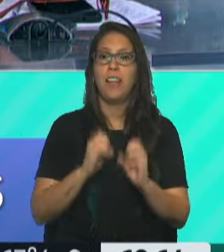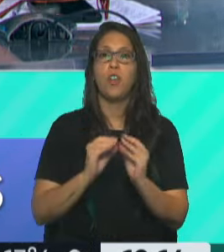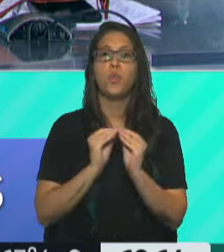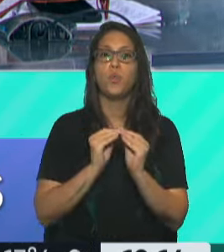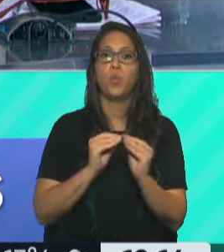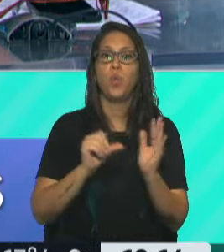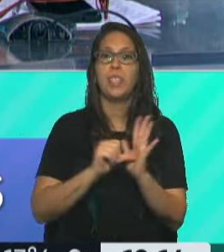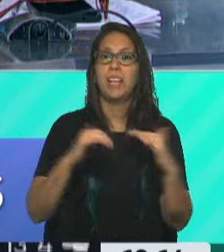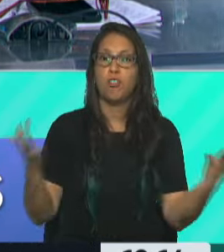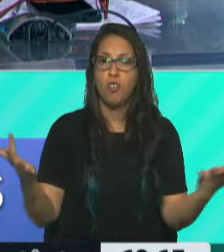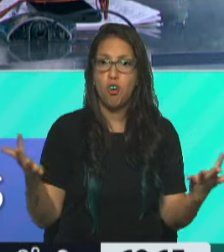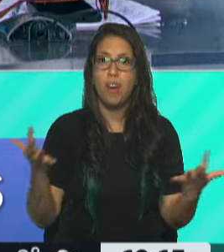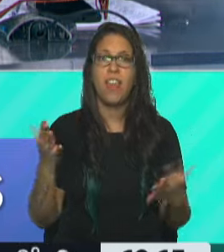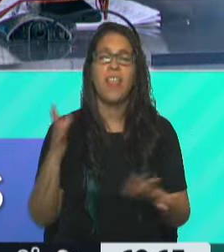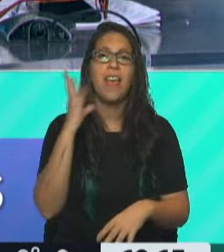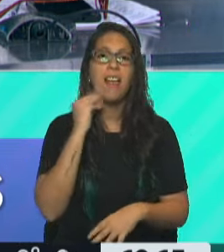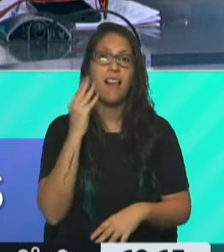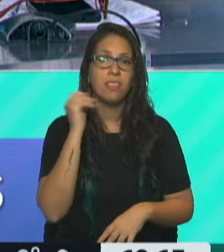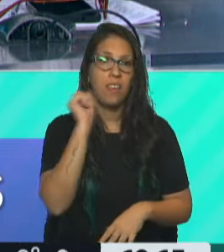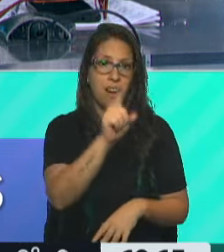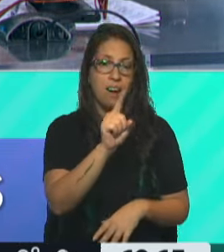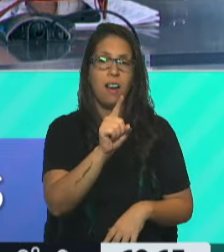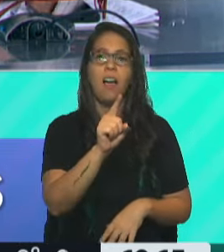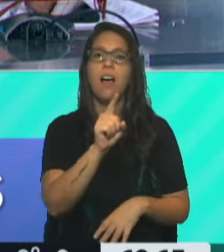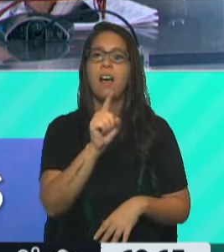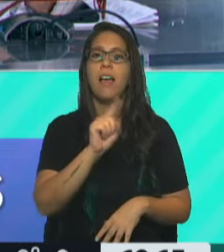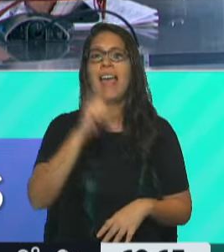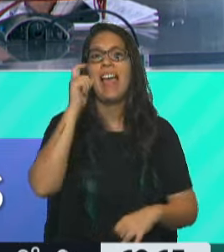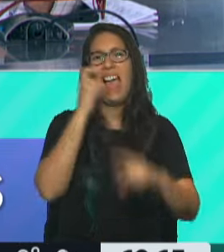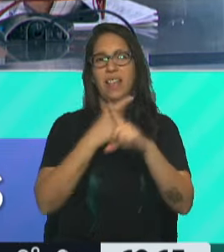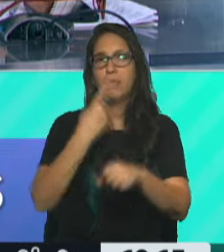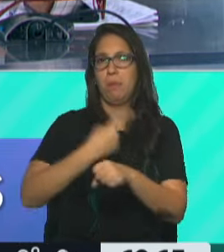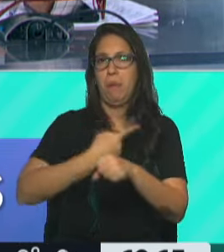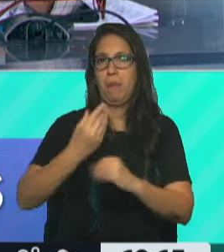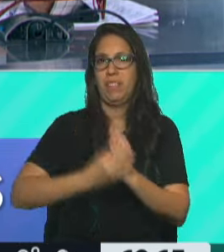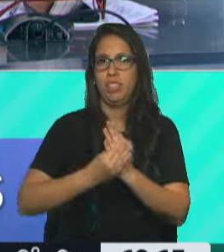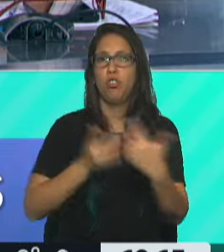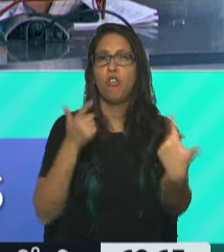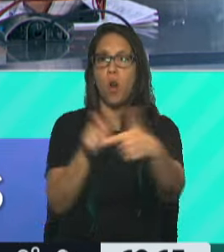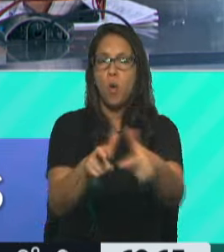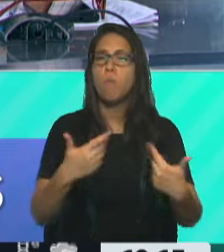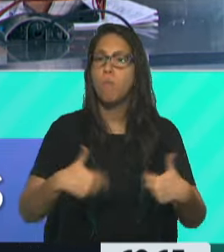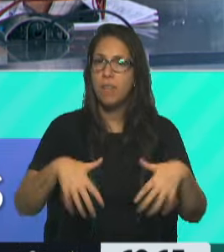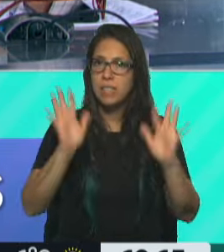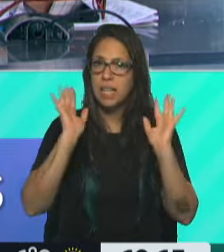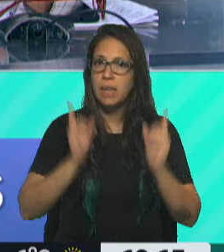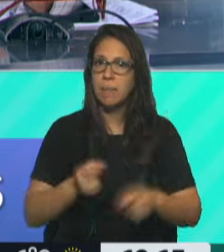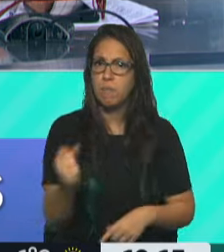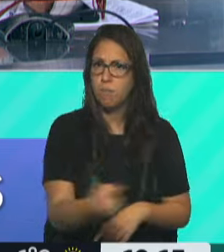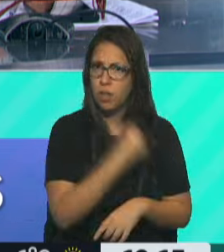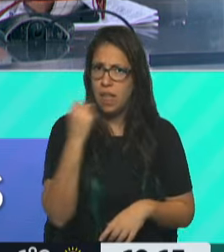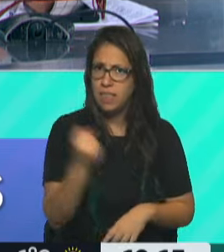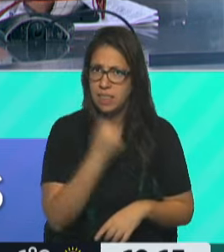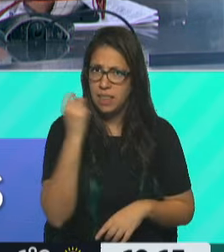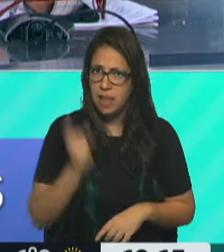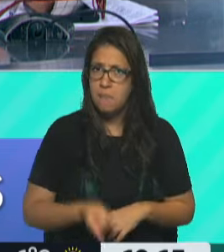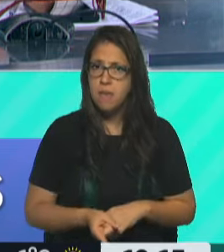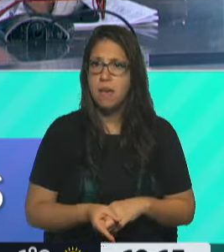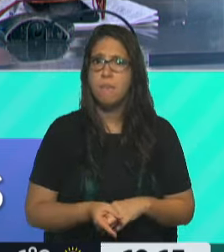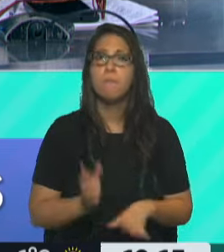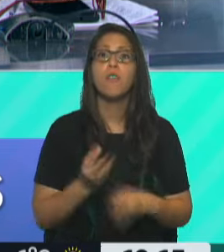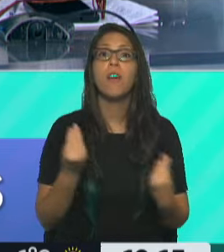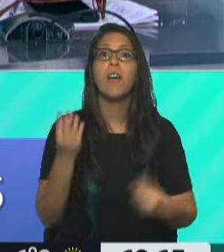exteriores de de Reino Unido pero un ex Primer Ministro este también tiene su importancia sobre todo por lo que significa